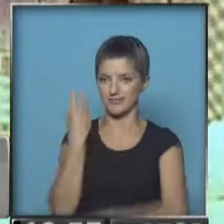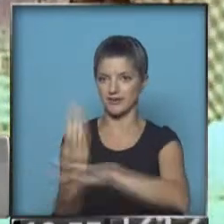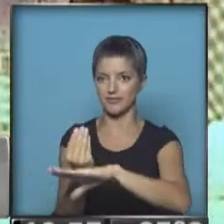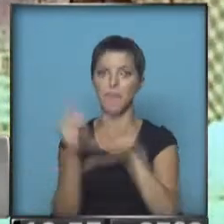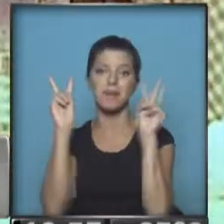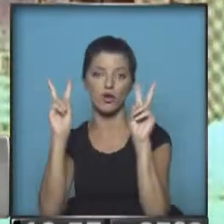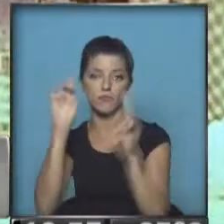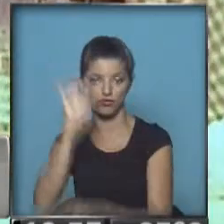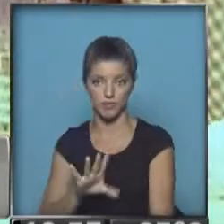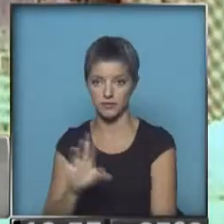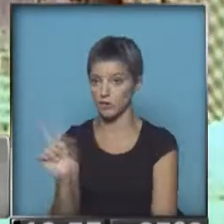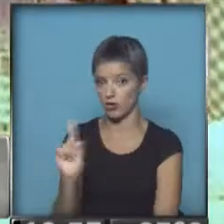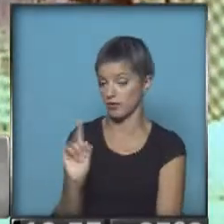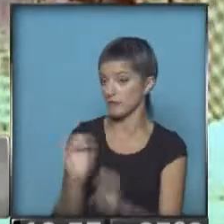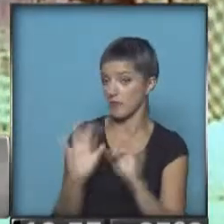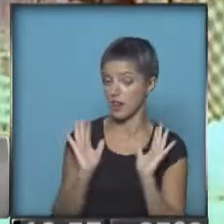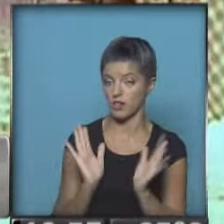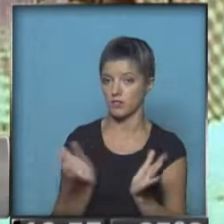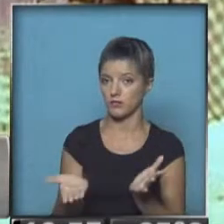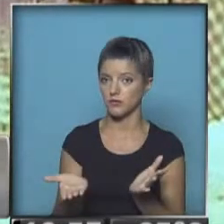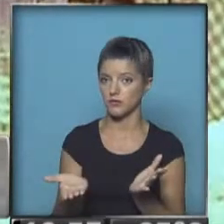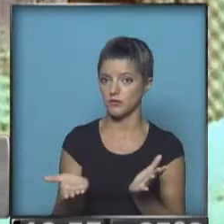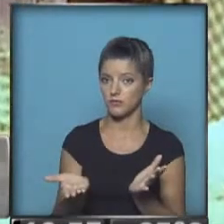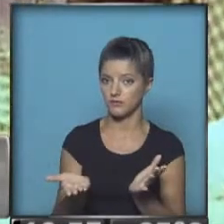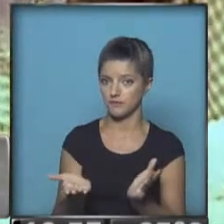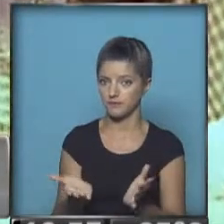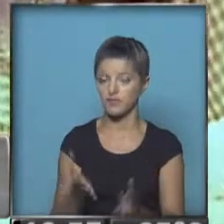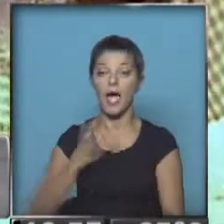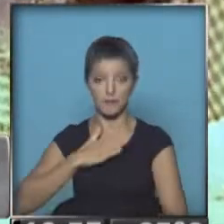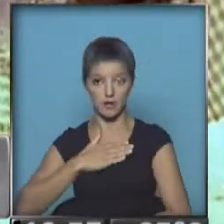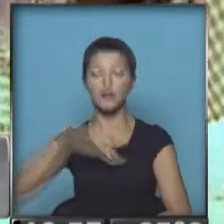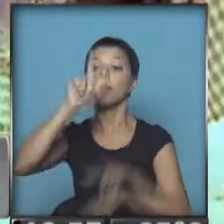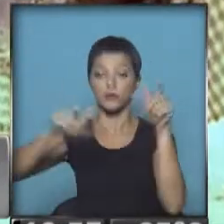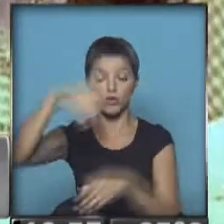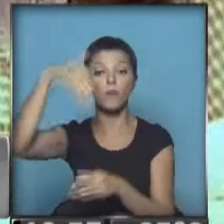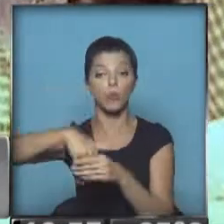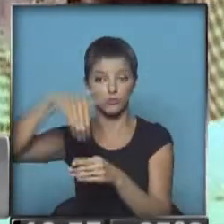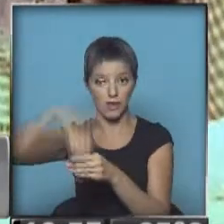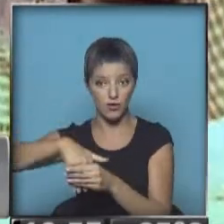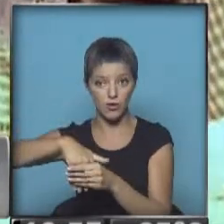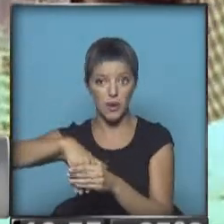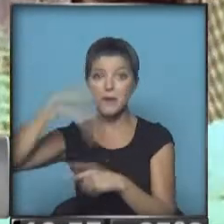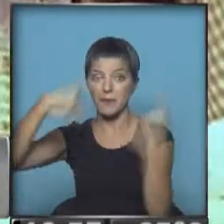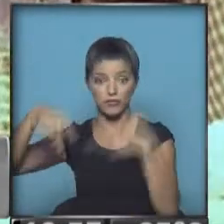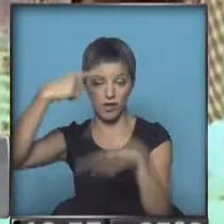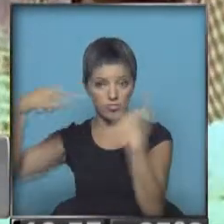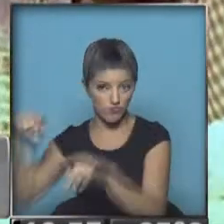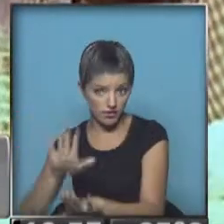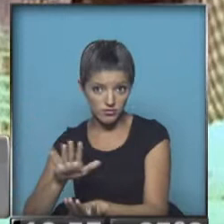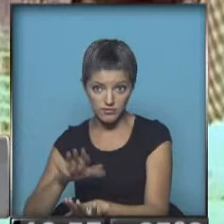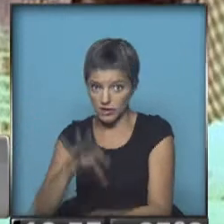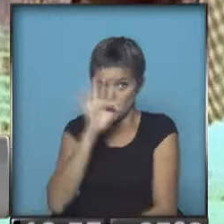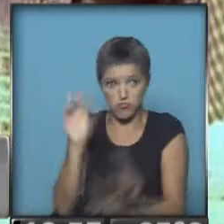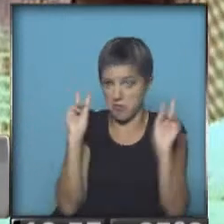peronismo. Sería muy injusto. Me votaron muchísima gente que nunca